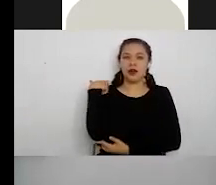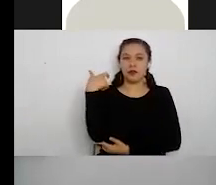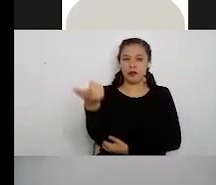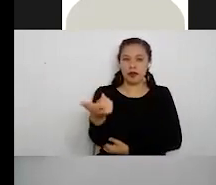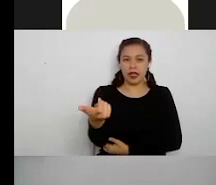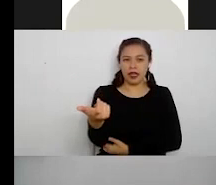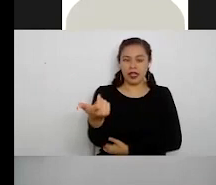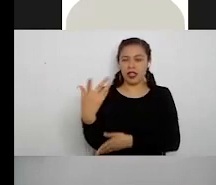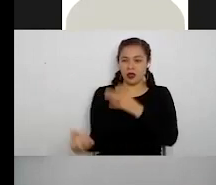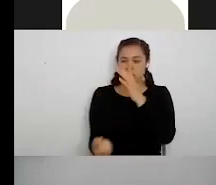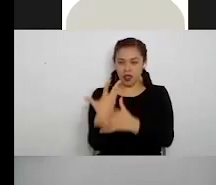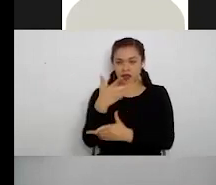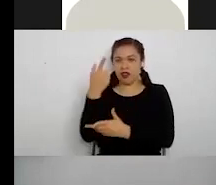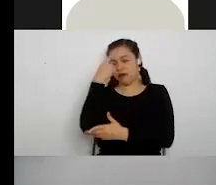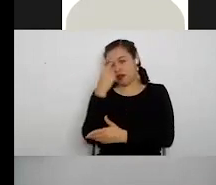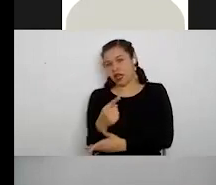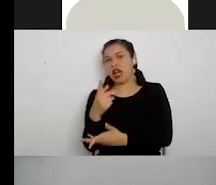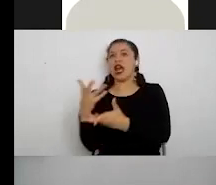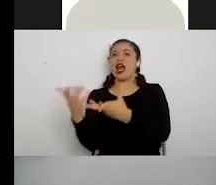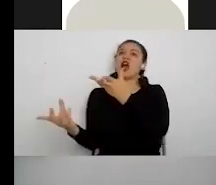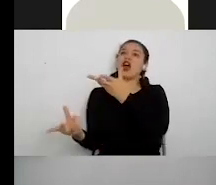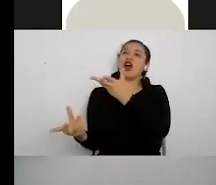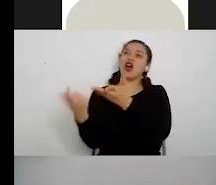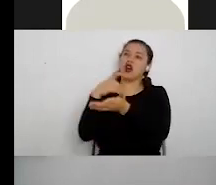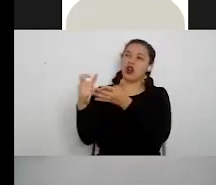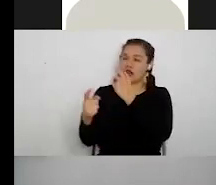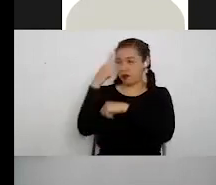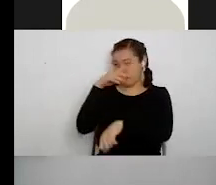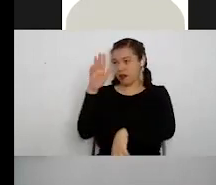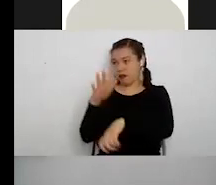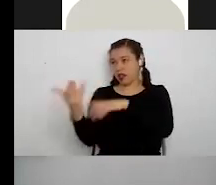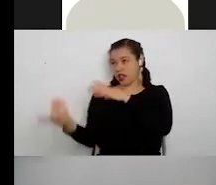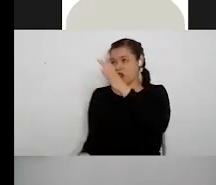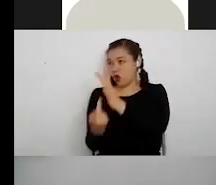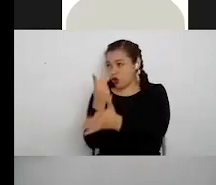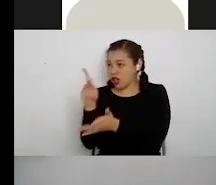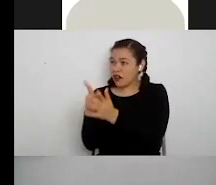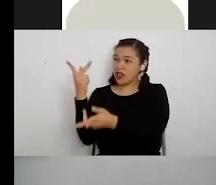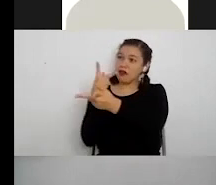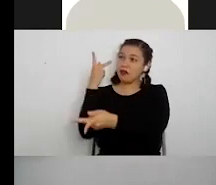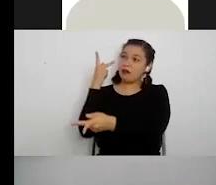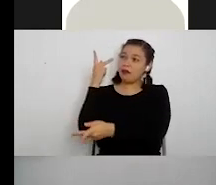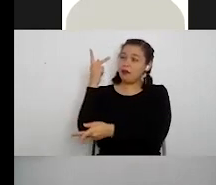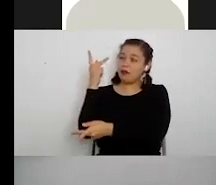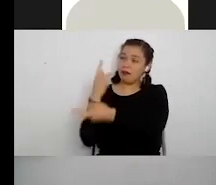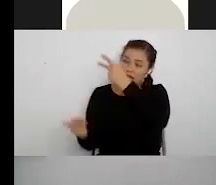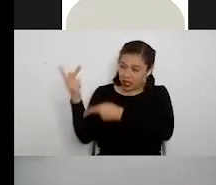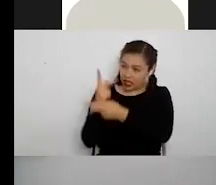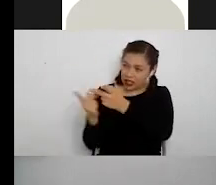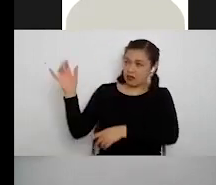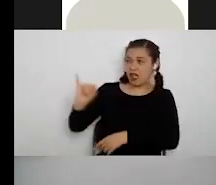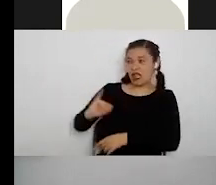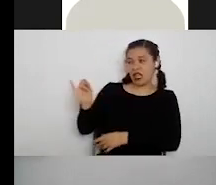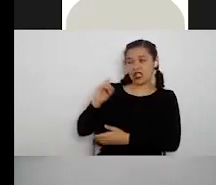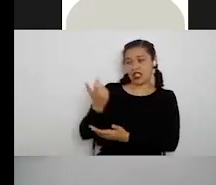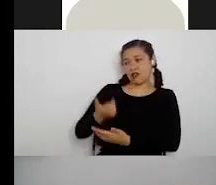nueva deuda que contrates para renovar la que ya tienes y por lo tanto el pago de intereses